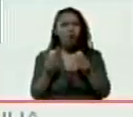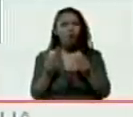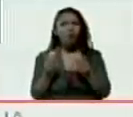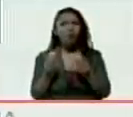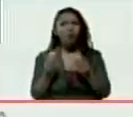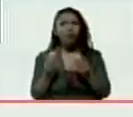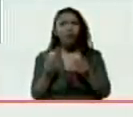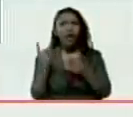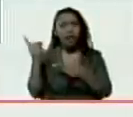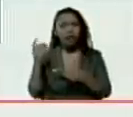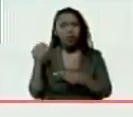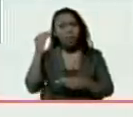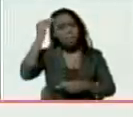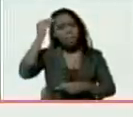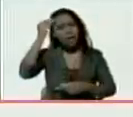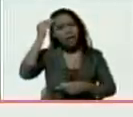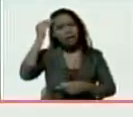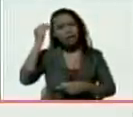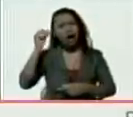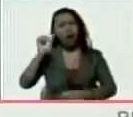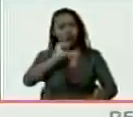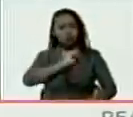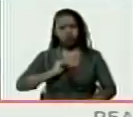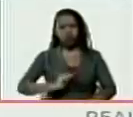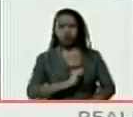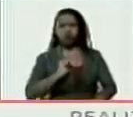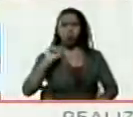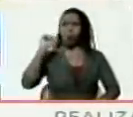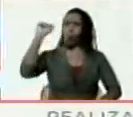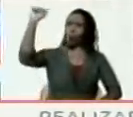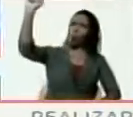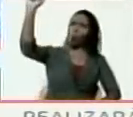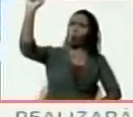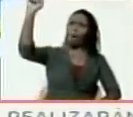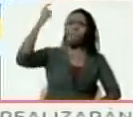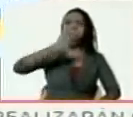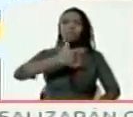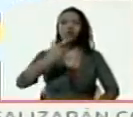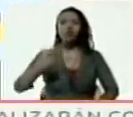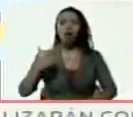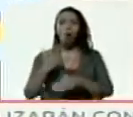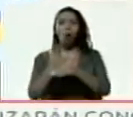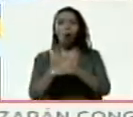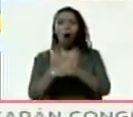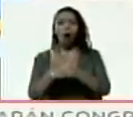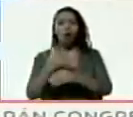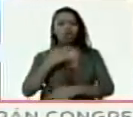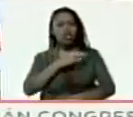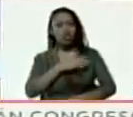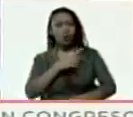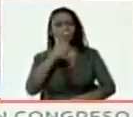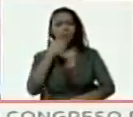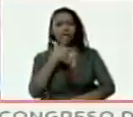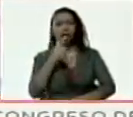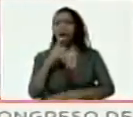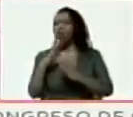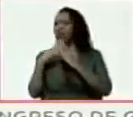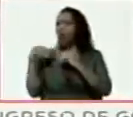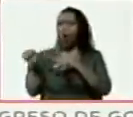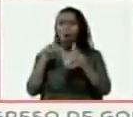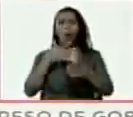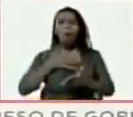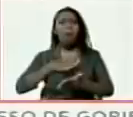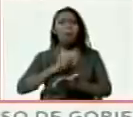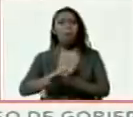será que se creen invencibles, será que se creen Superman? Que está una gente allí, un señor ahí con una pistola, y todos los demás están tan